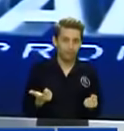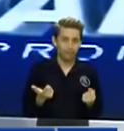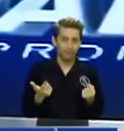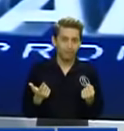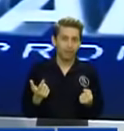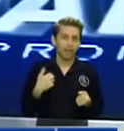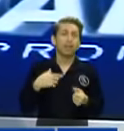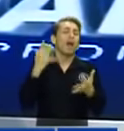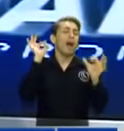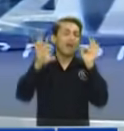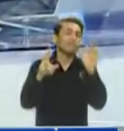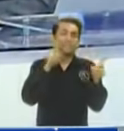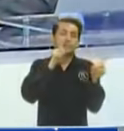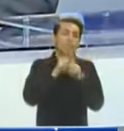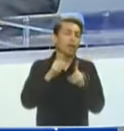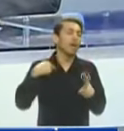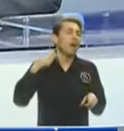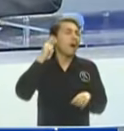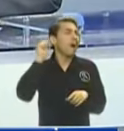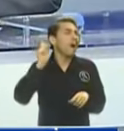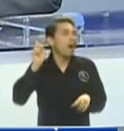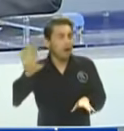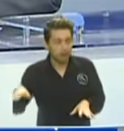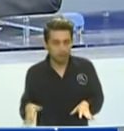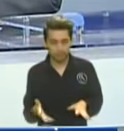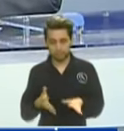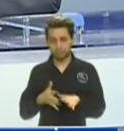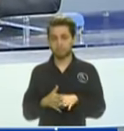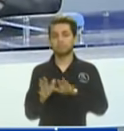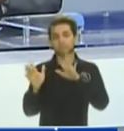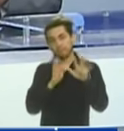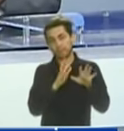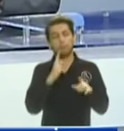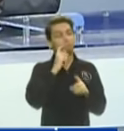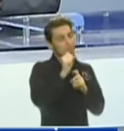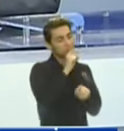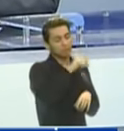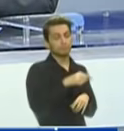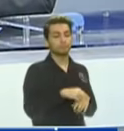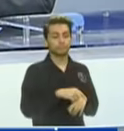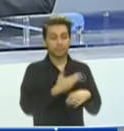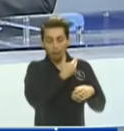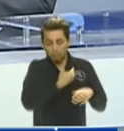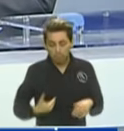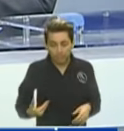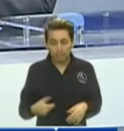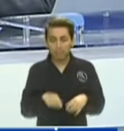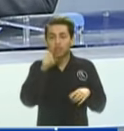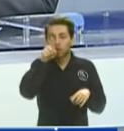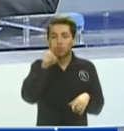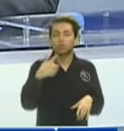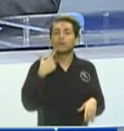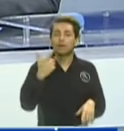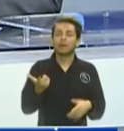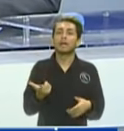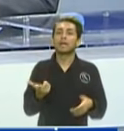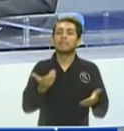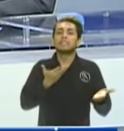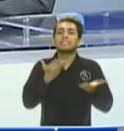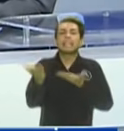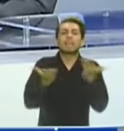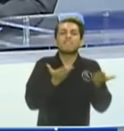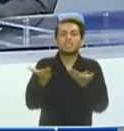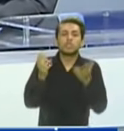caso. Señor presidente, hoy ha anunciado usted que llega a un acuerdo con los proveedores de los servicios básicos, que era una preocupación